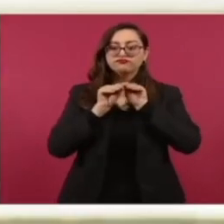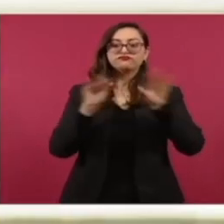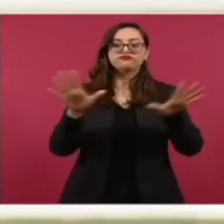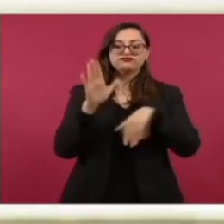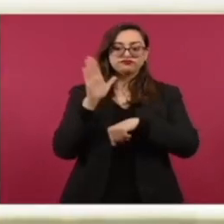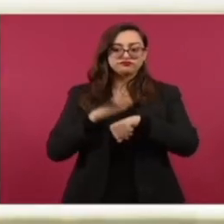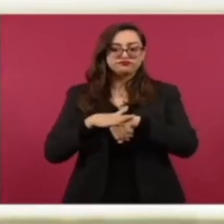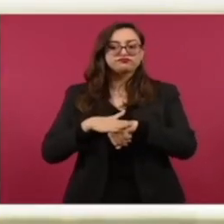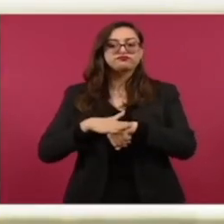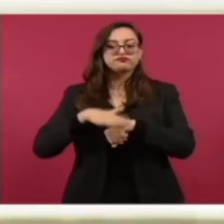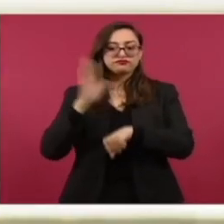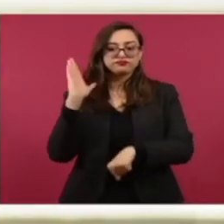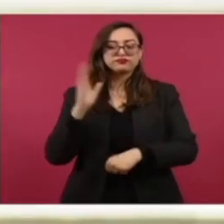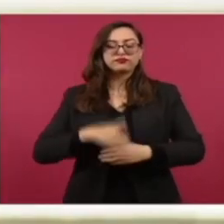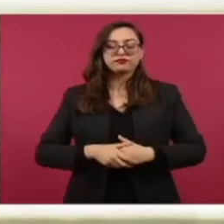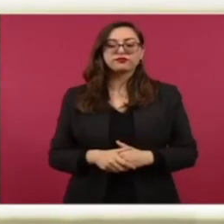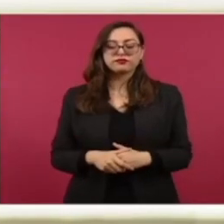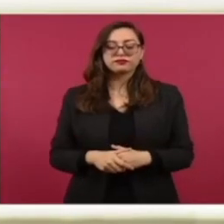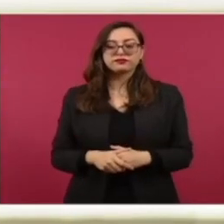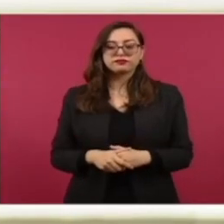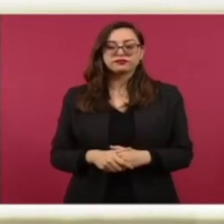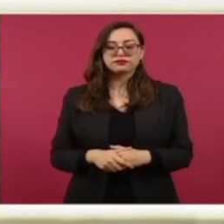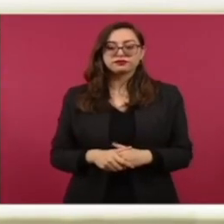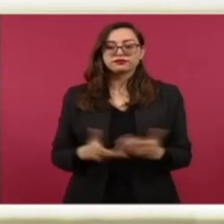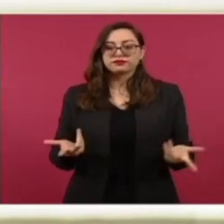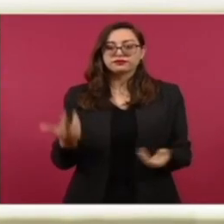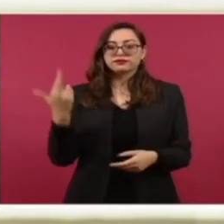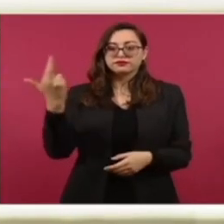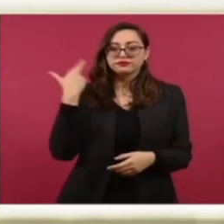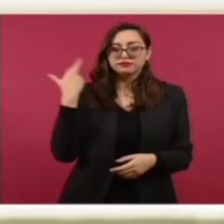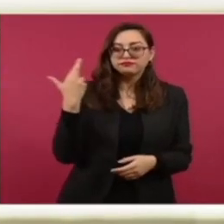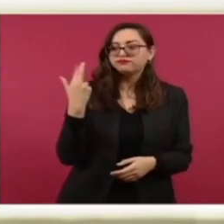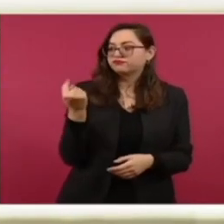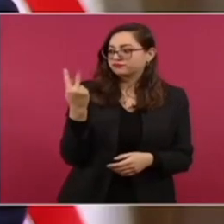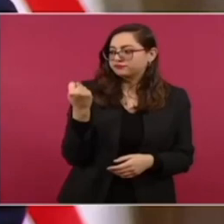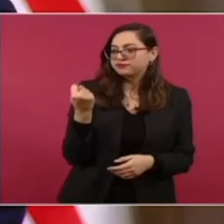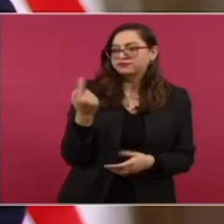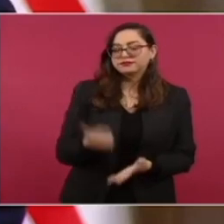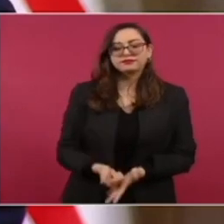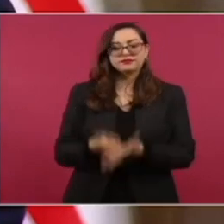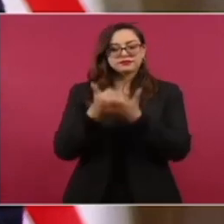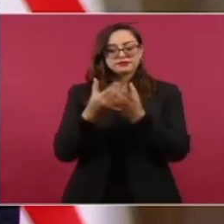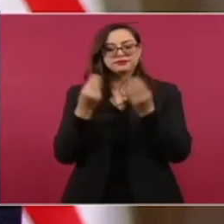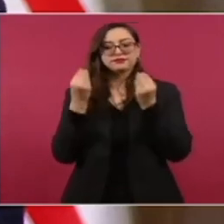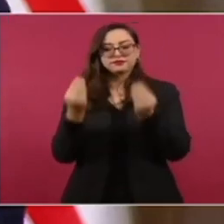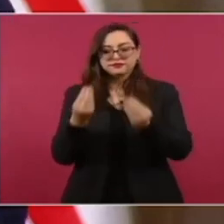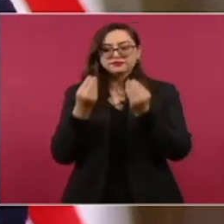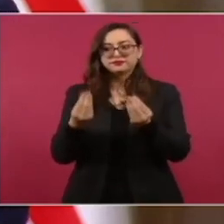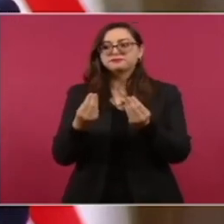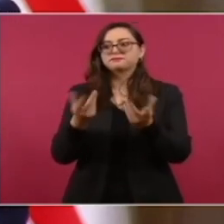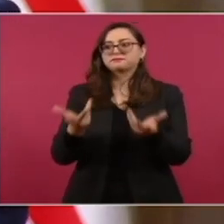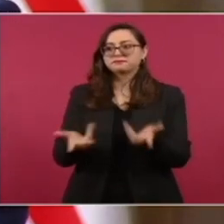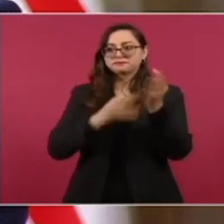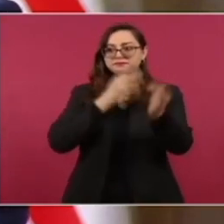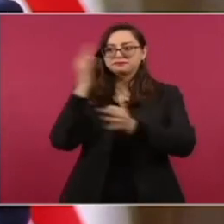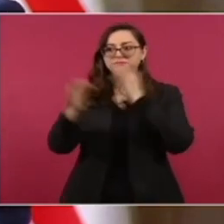que las estaciones de radio, que en la televisión se dedique